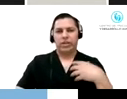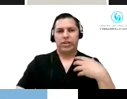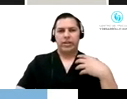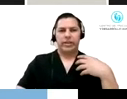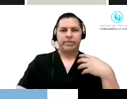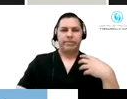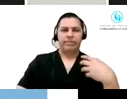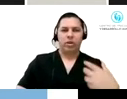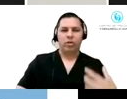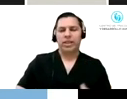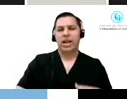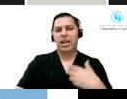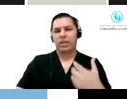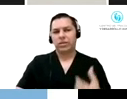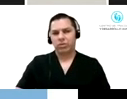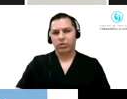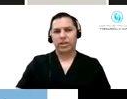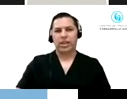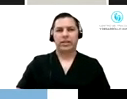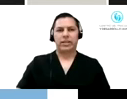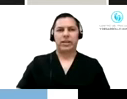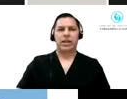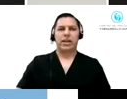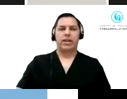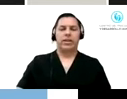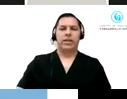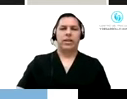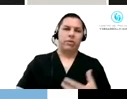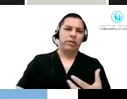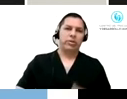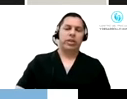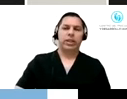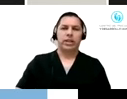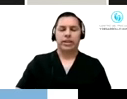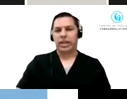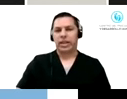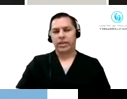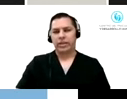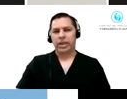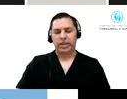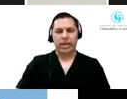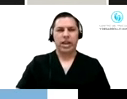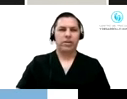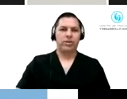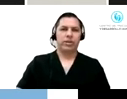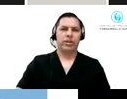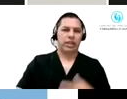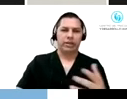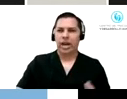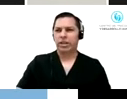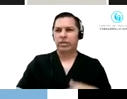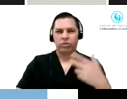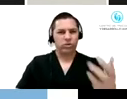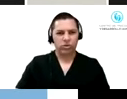Transgénero, hombre trans, mujer trans. Y bueno, y ahorita están casados,